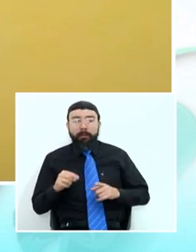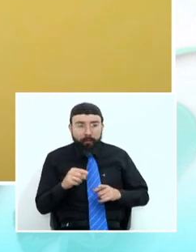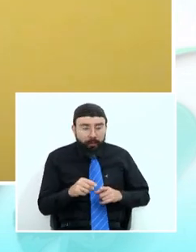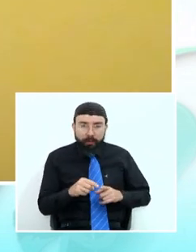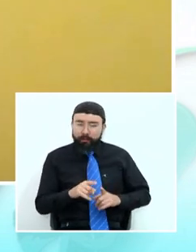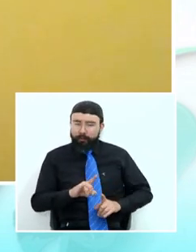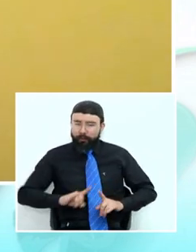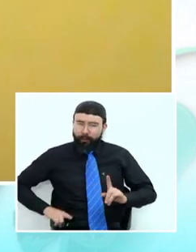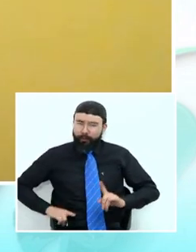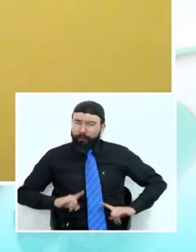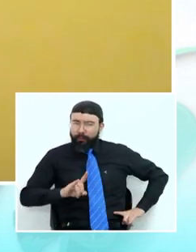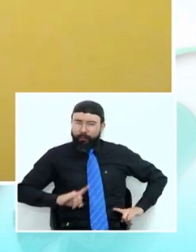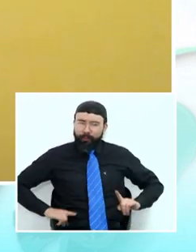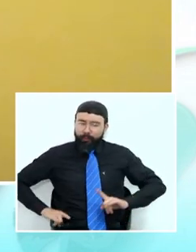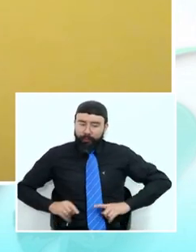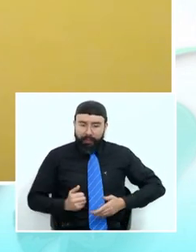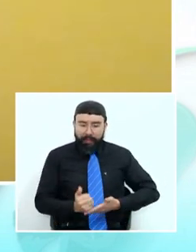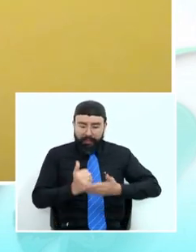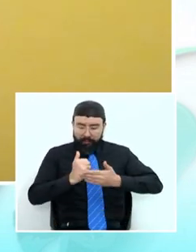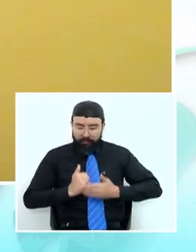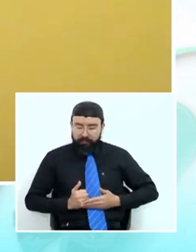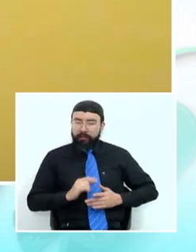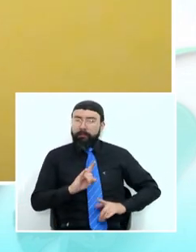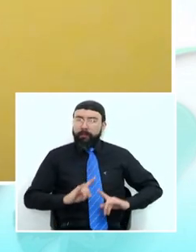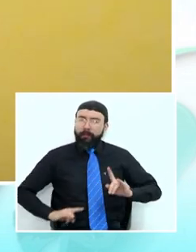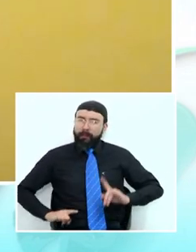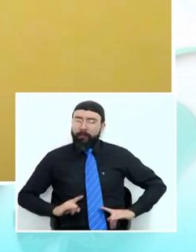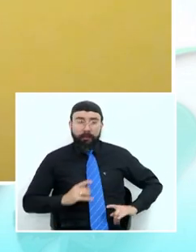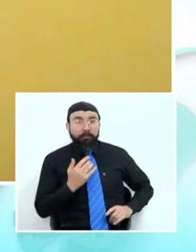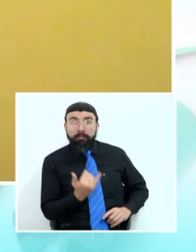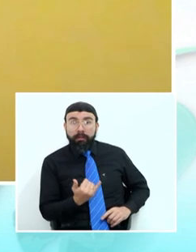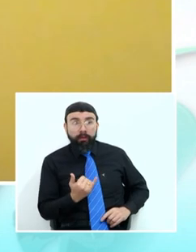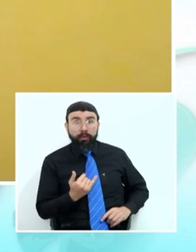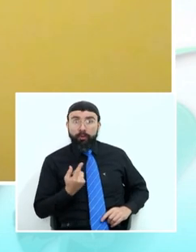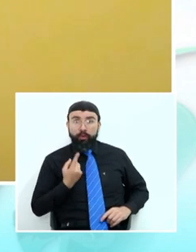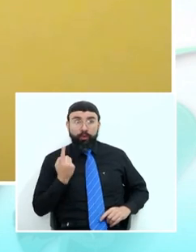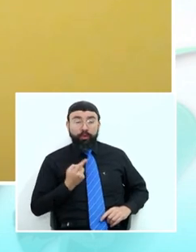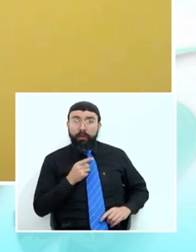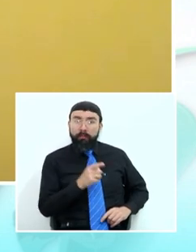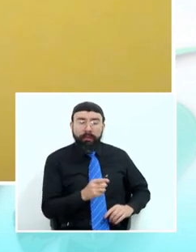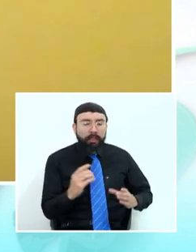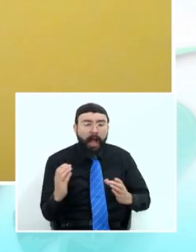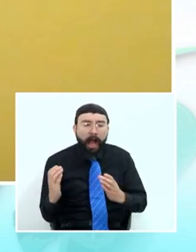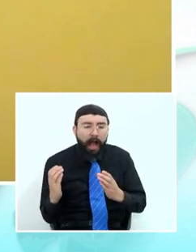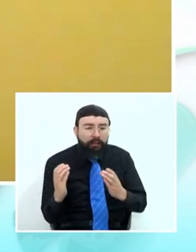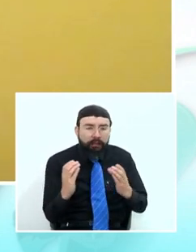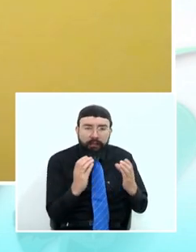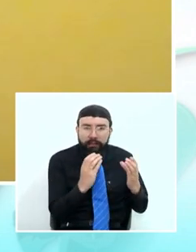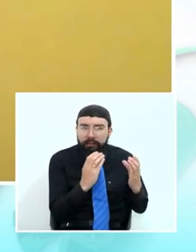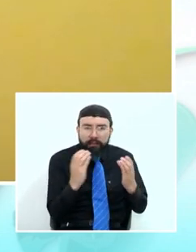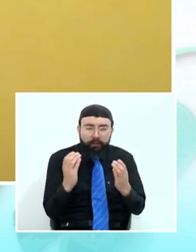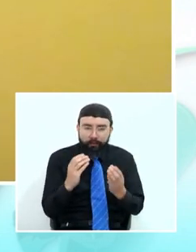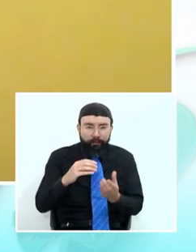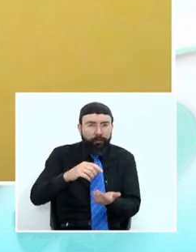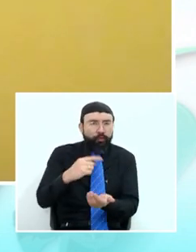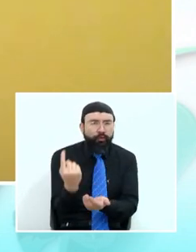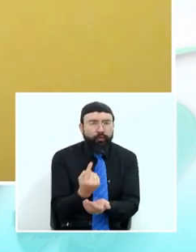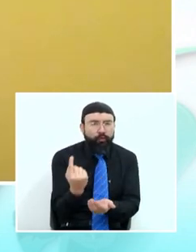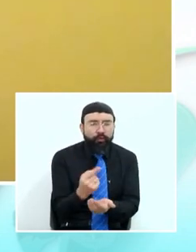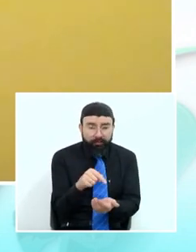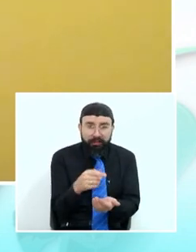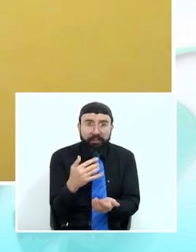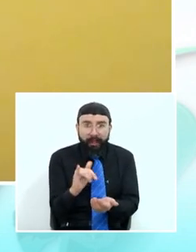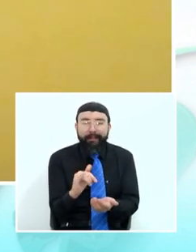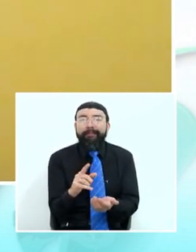trabajo, fundamentalmente no está solamente en la carne y en el jugo de la fruta, sino en